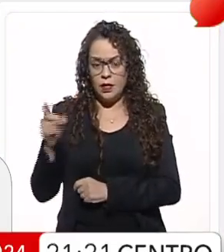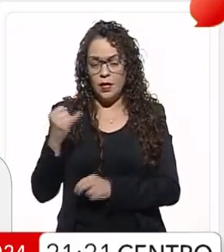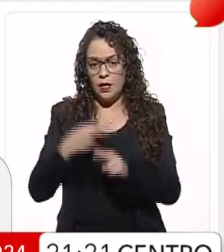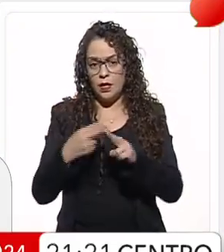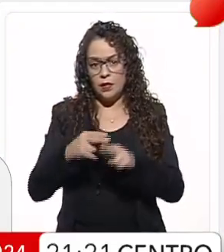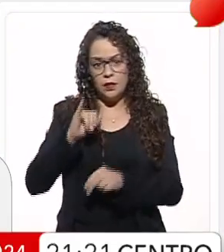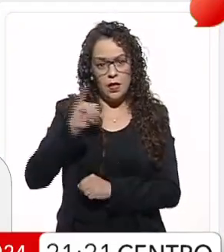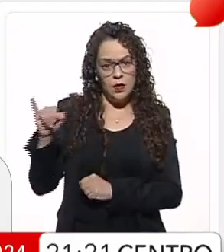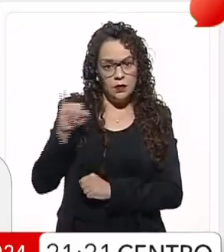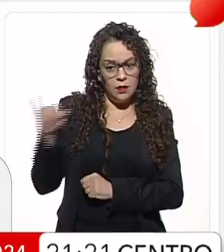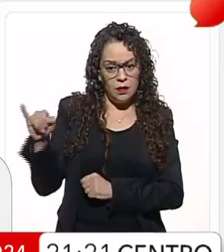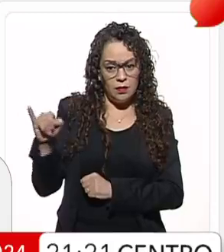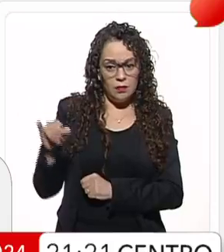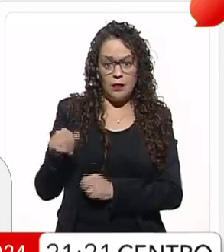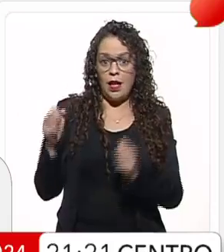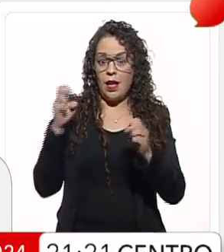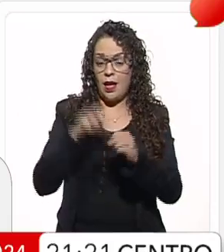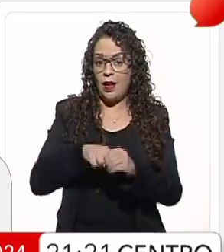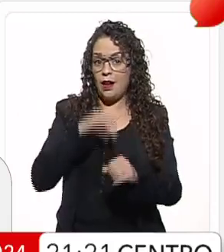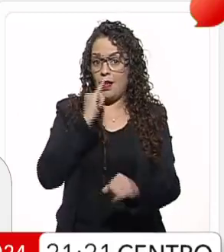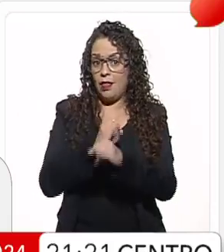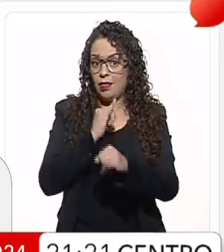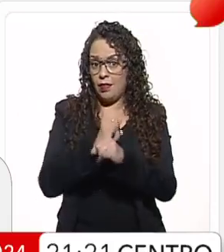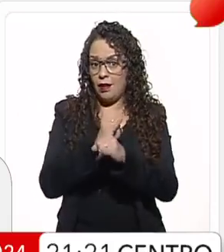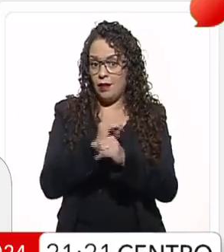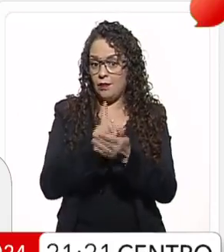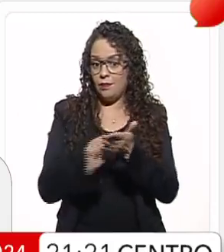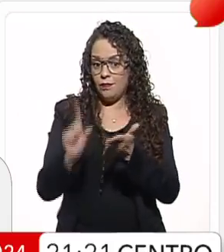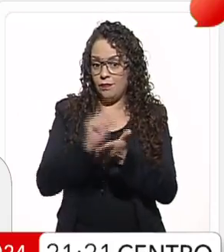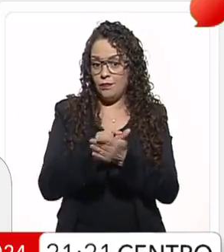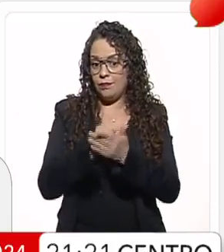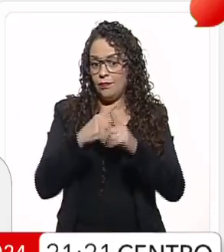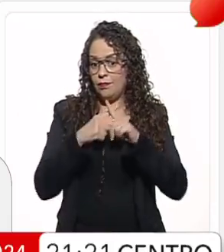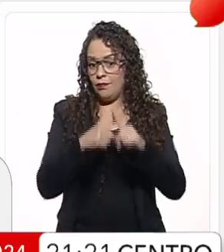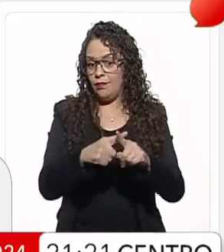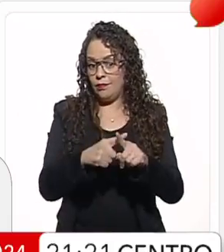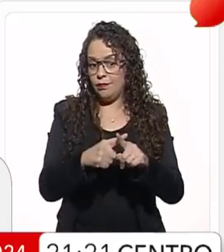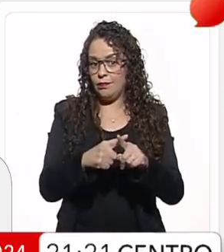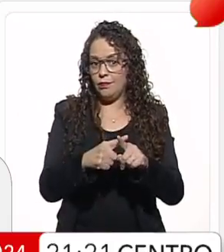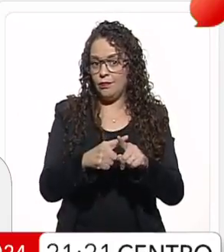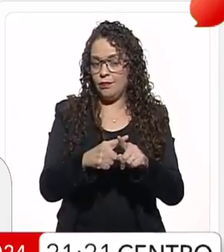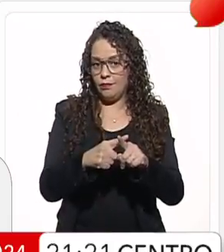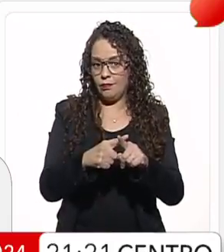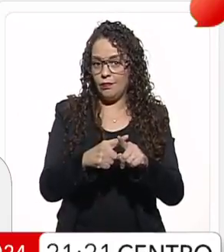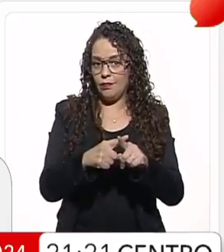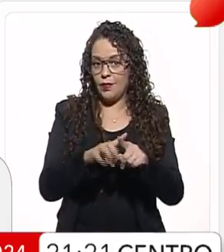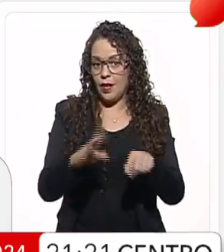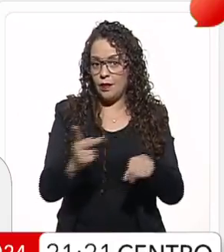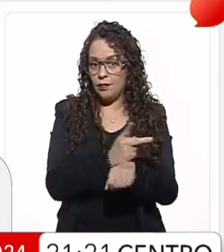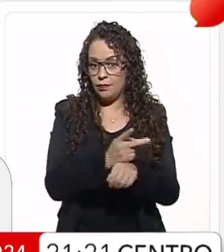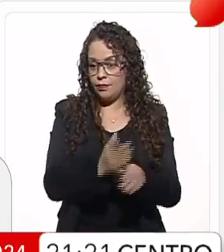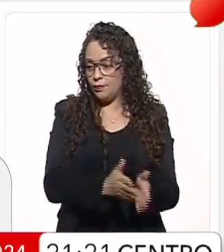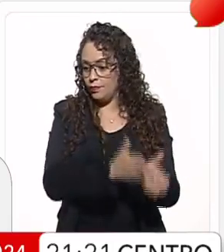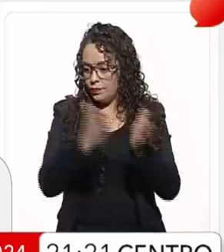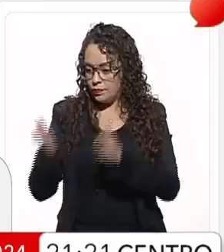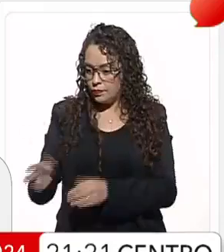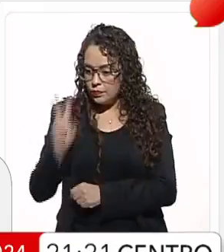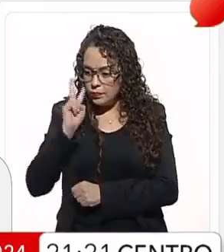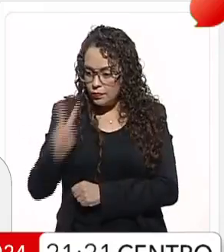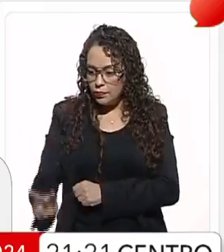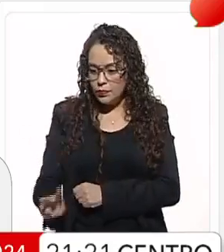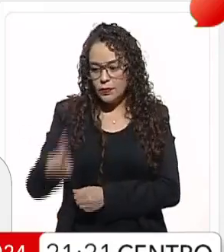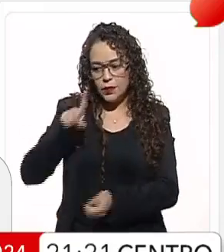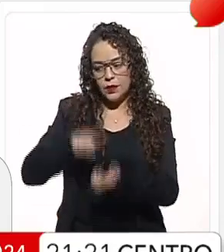de campañas digitales donde hemos visto, ¿no? Sobre todo ya a posteriori, ¿no? Y creo que esto es peligroso, incentivando